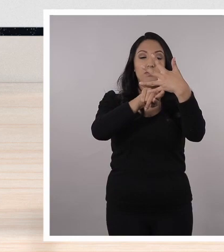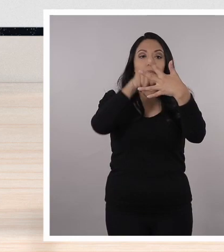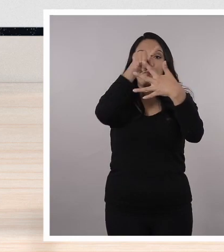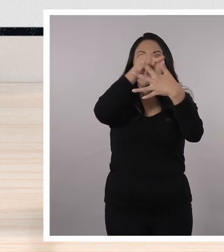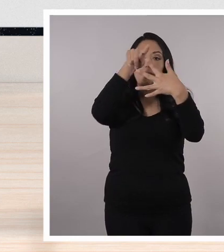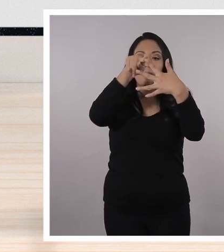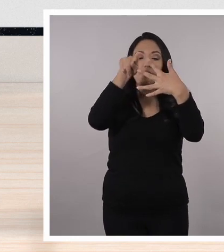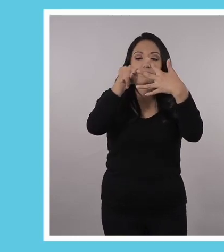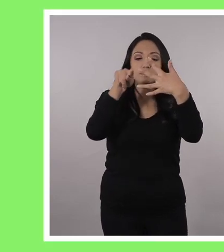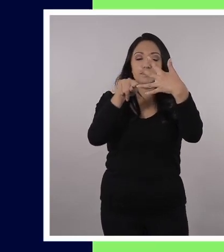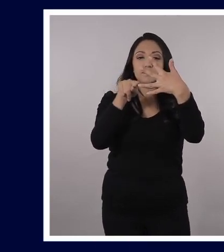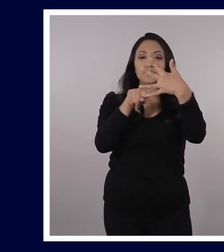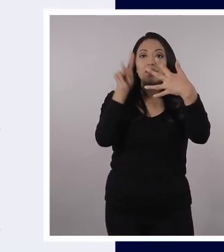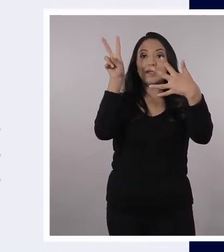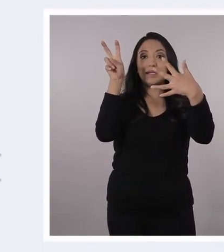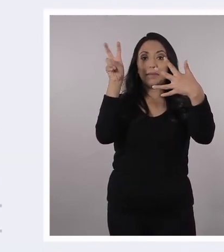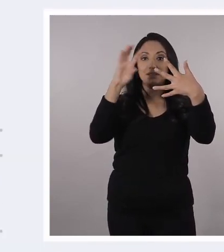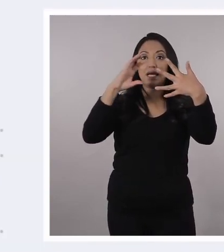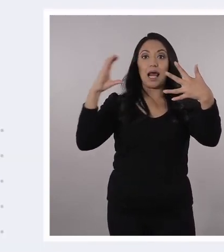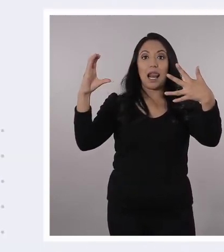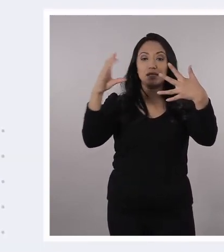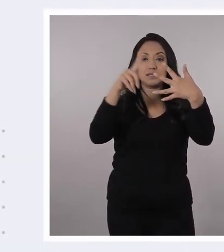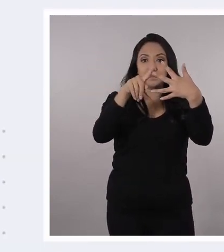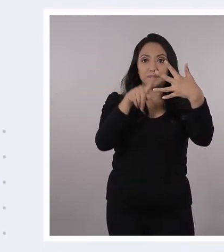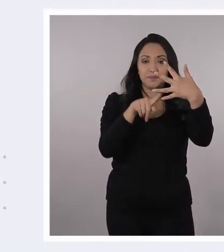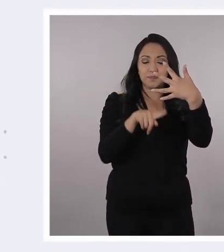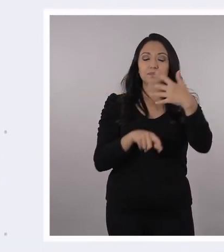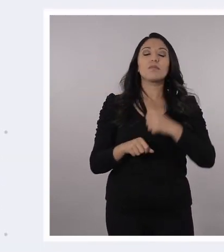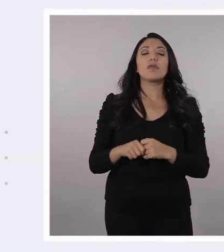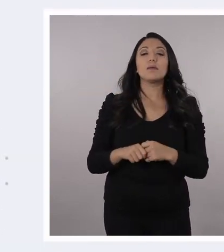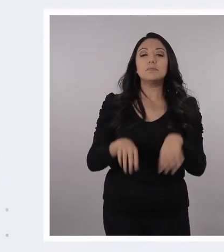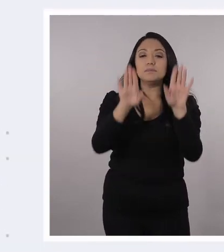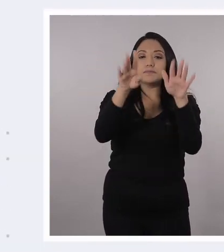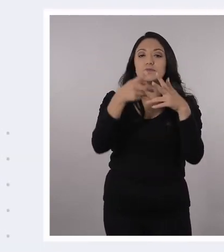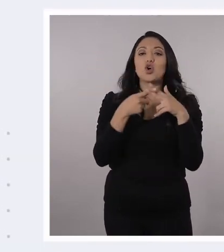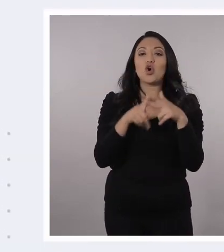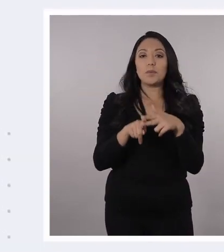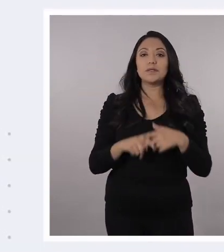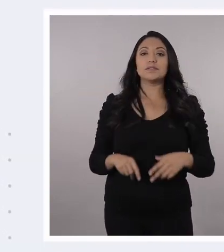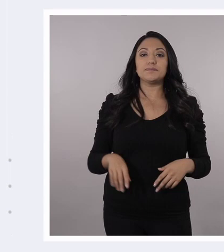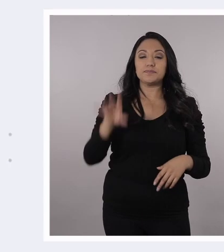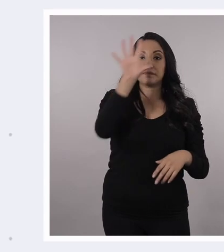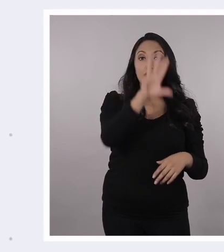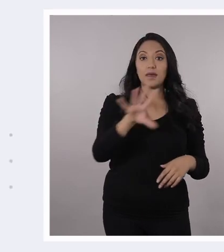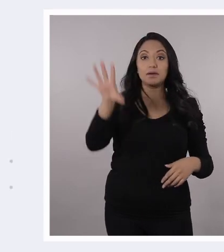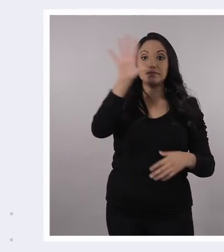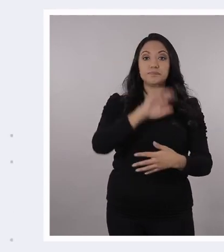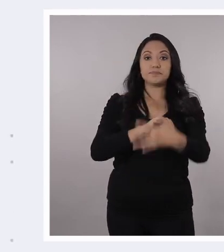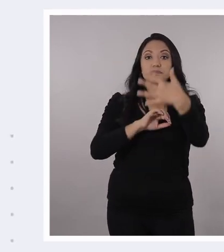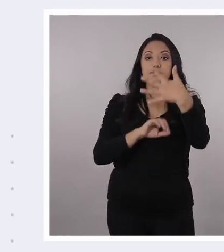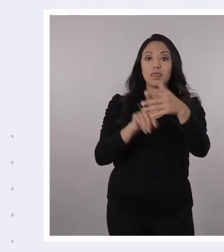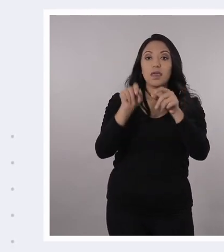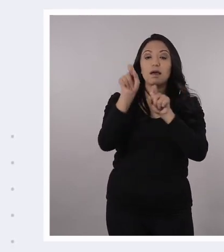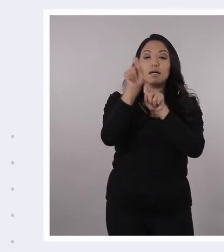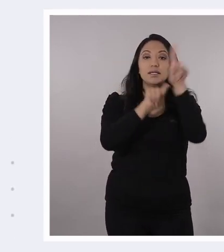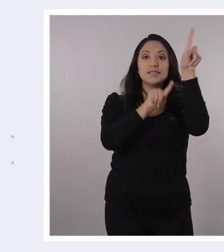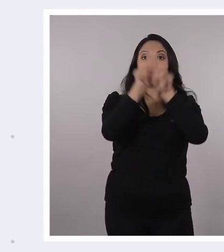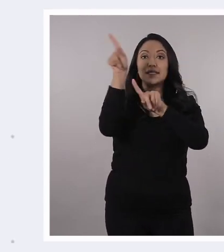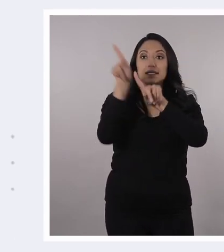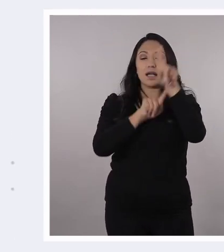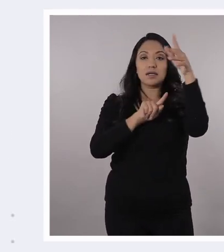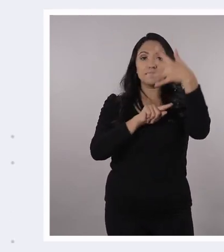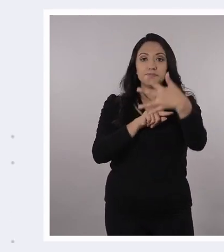a poner los temas de la clase. Perfecto. ¿Cómo comenzamos? Muy bien. tenemos nuestra estrella y en cada